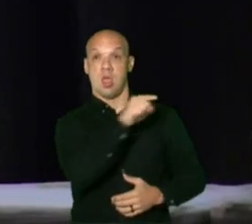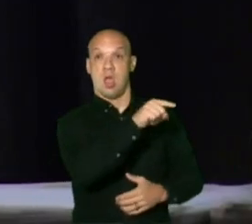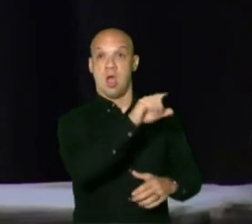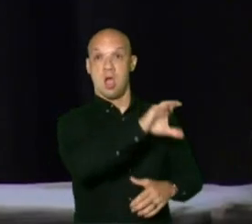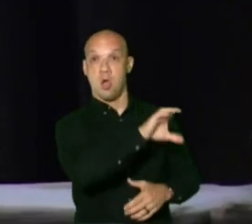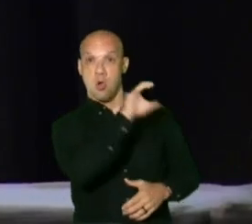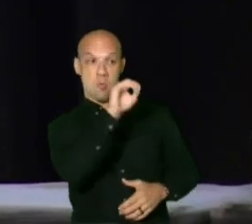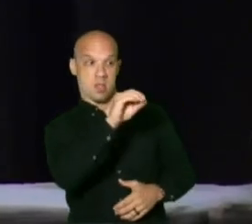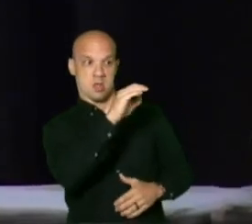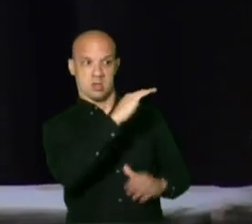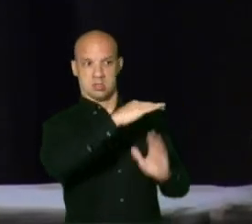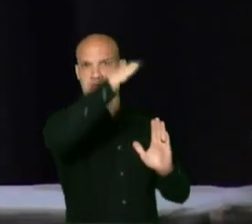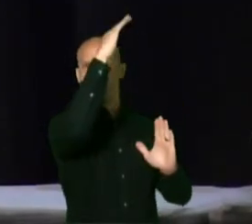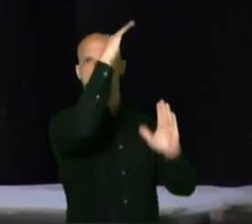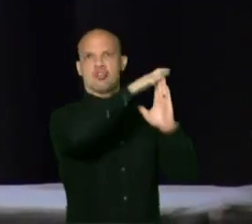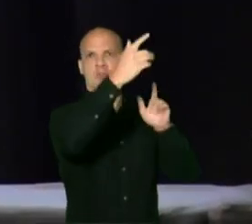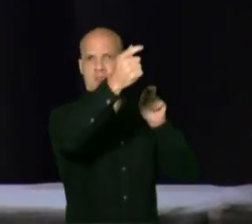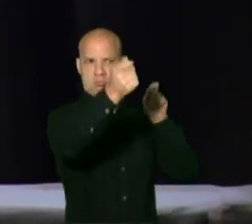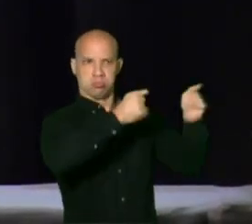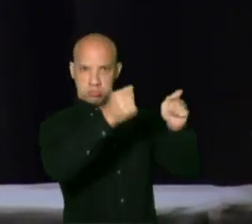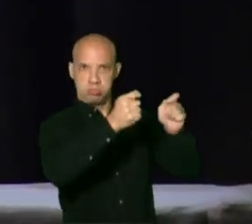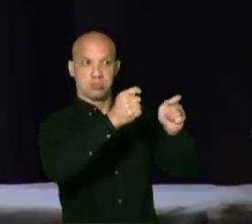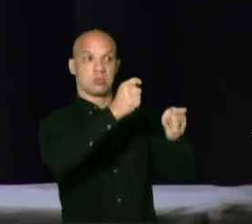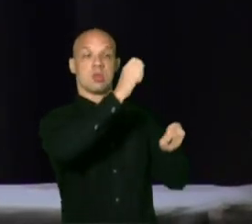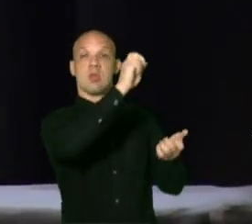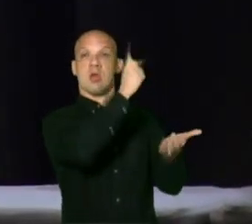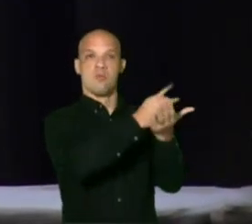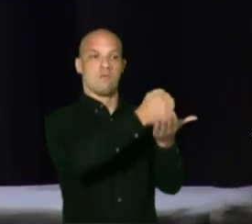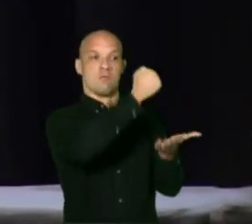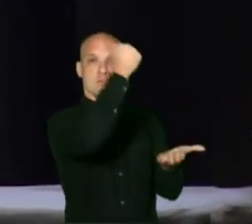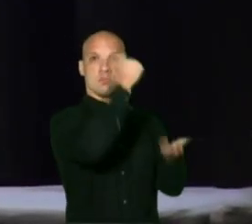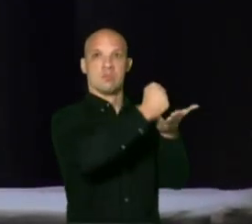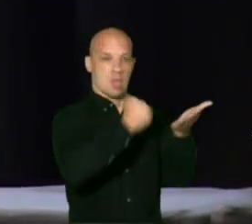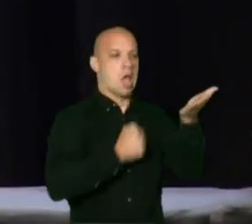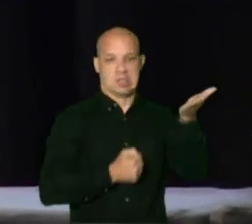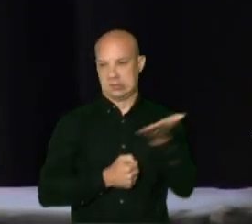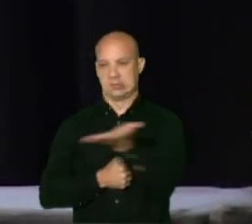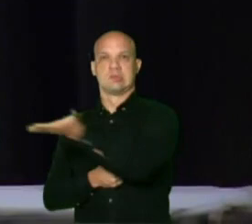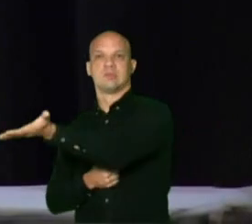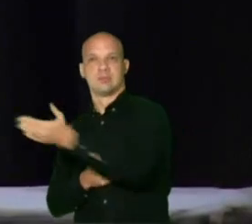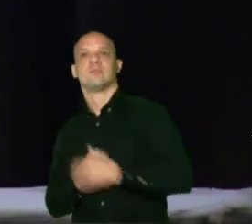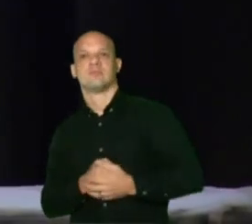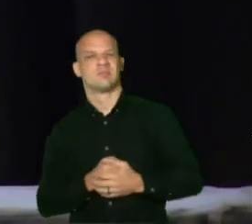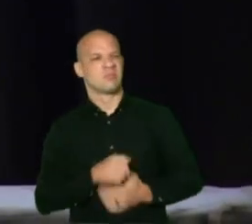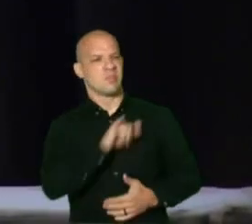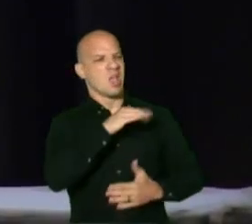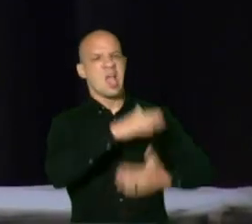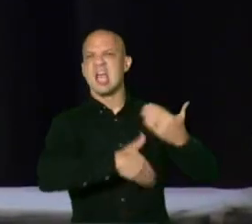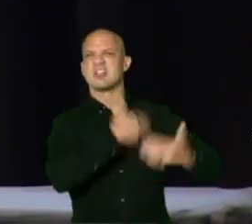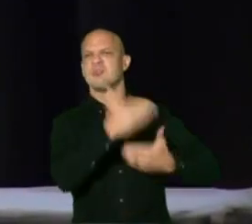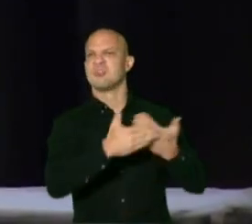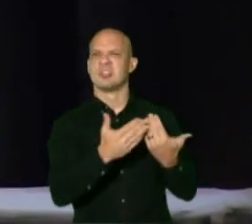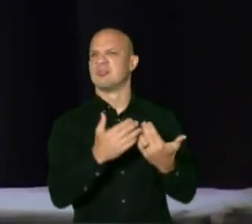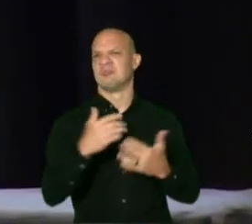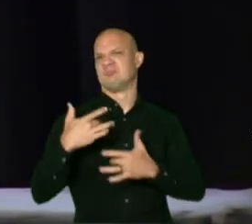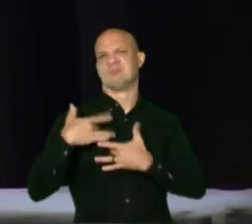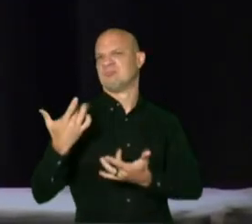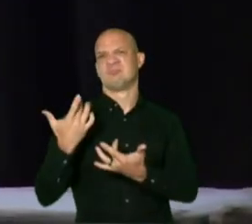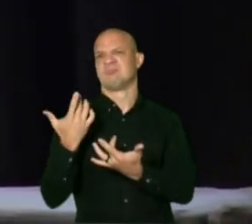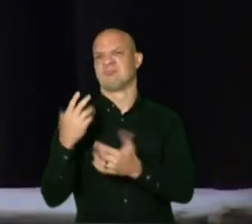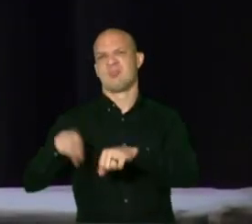alto rango en la empresa. Esos son procesos muy comunes dentro del sector privado y son procesos que son necesarios